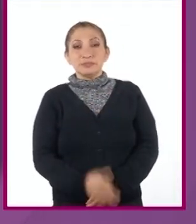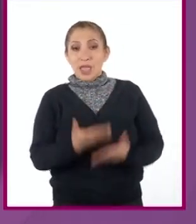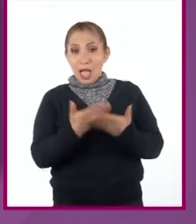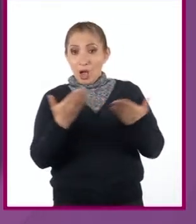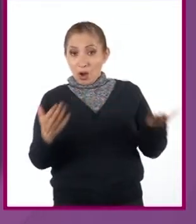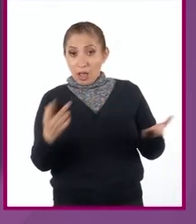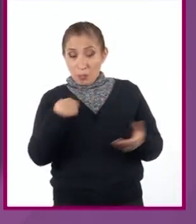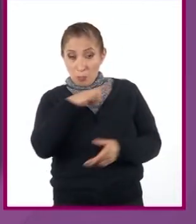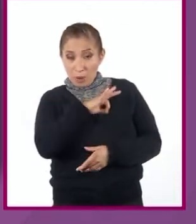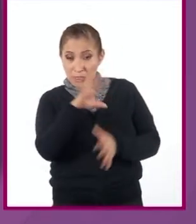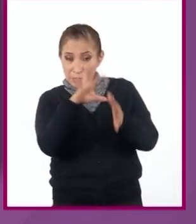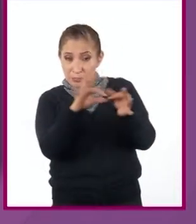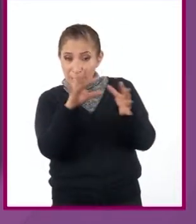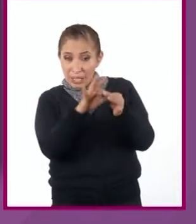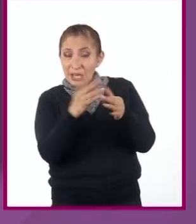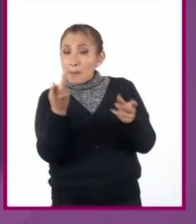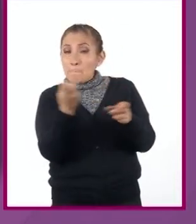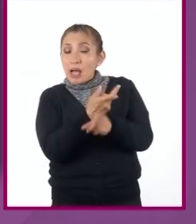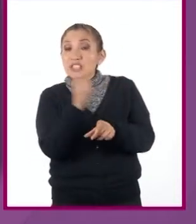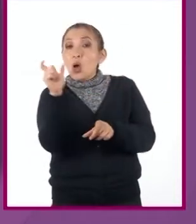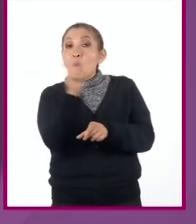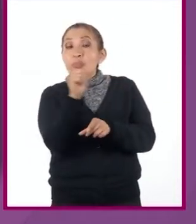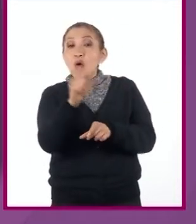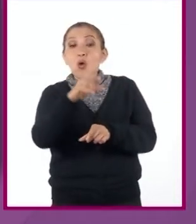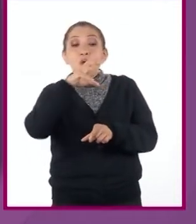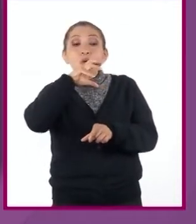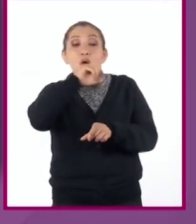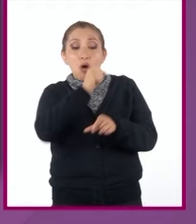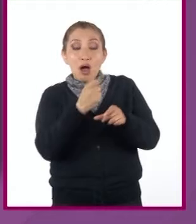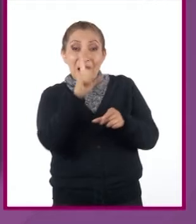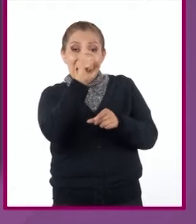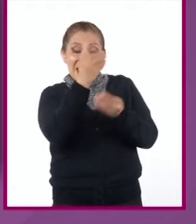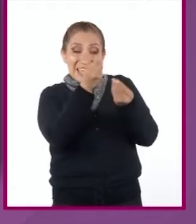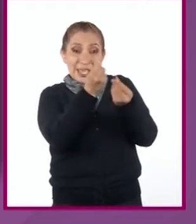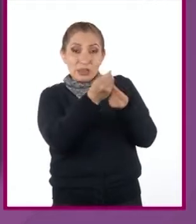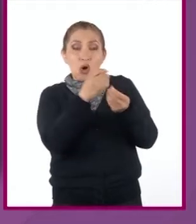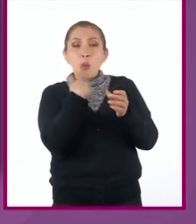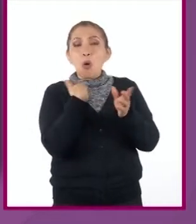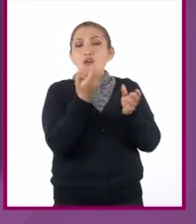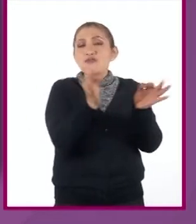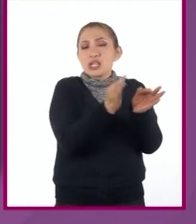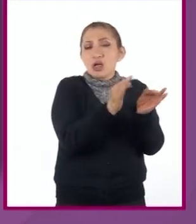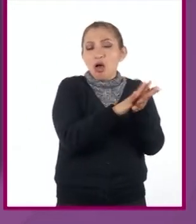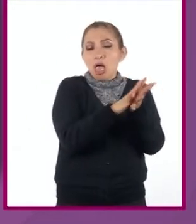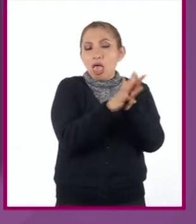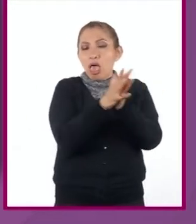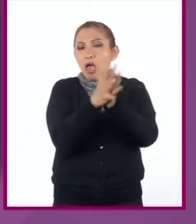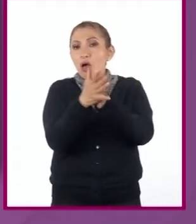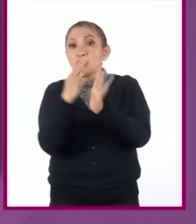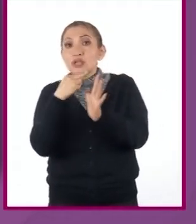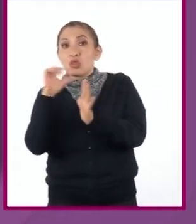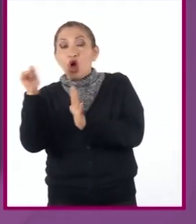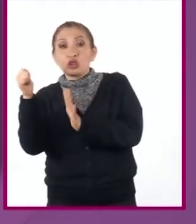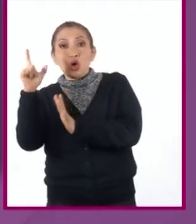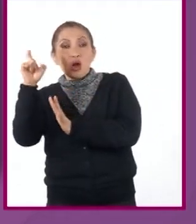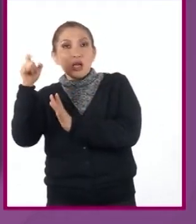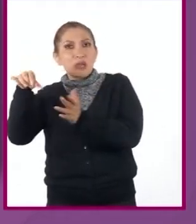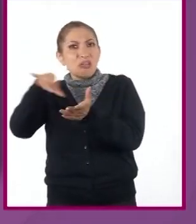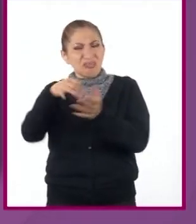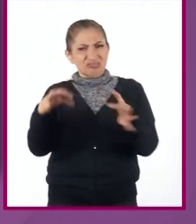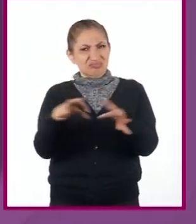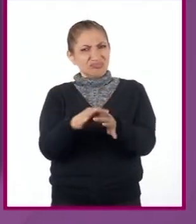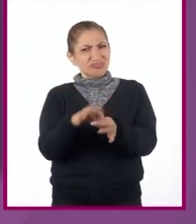Ahora, ¿podrían explicar qué sucede cuando se calienta un líquido que está a baja temperatura utilizando otro líquido para ello?